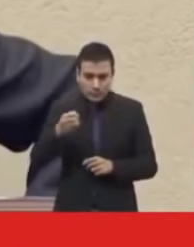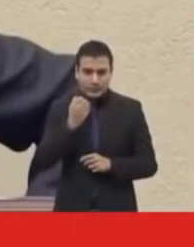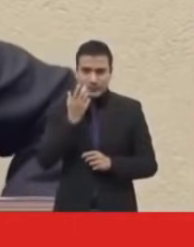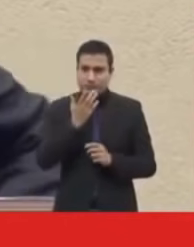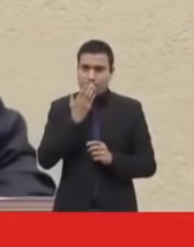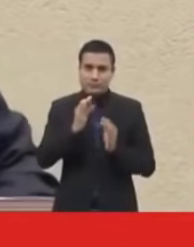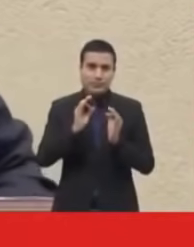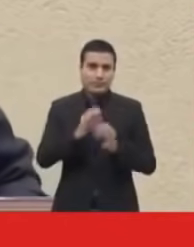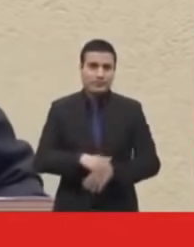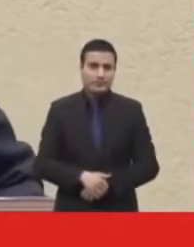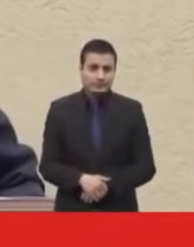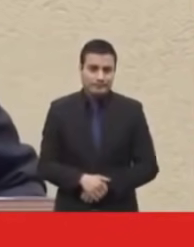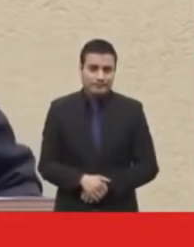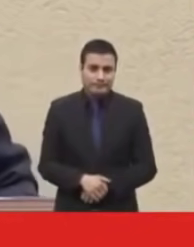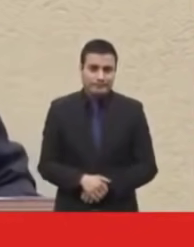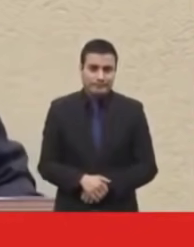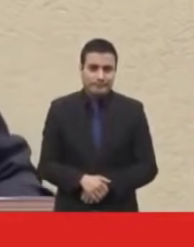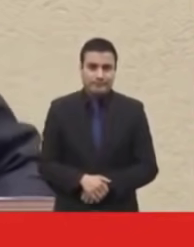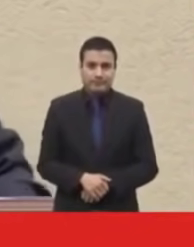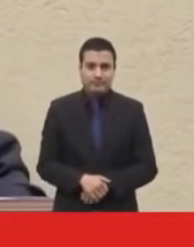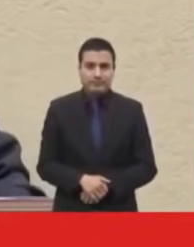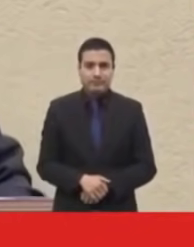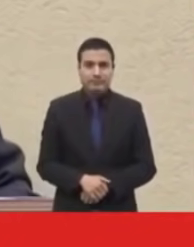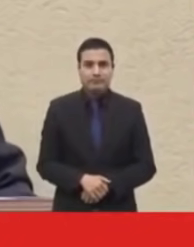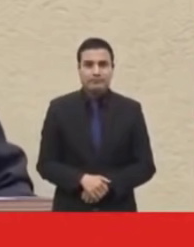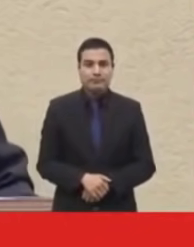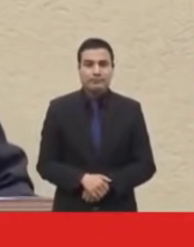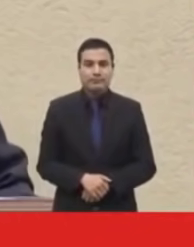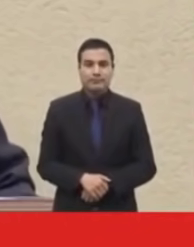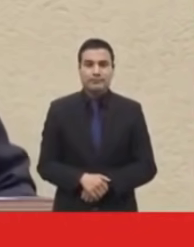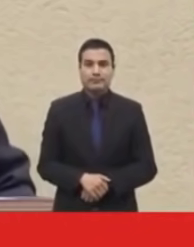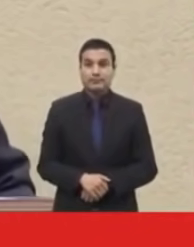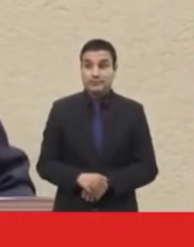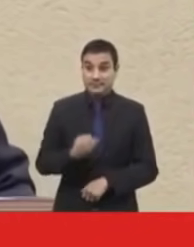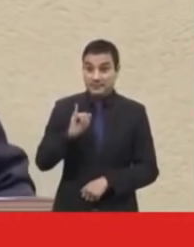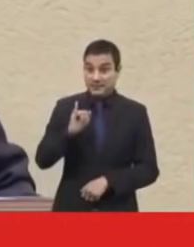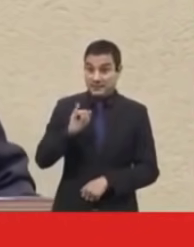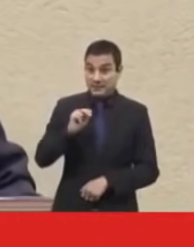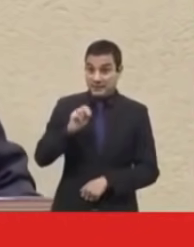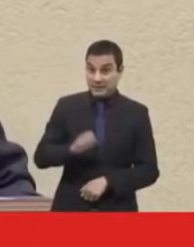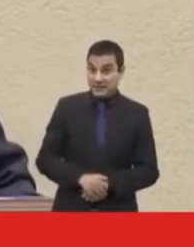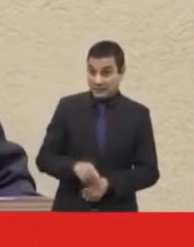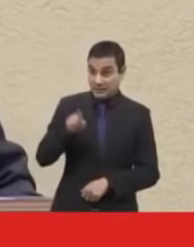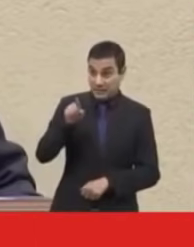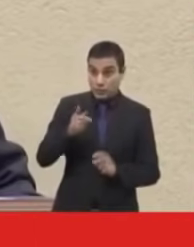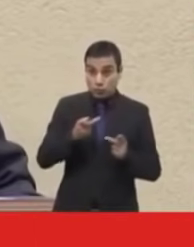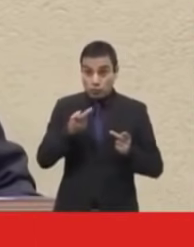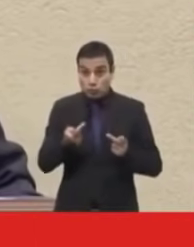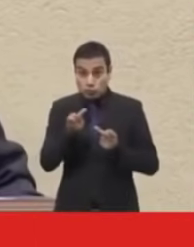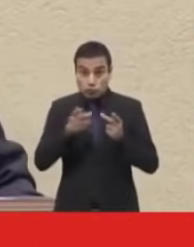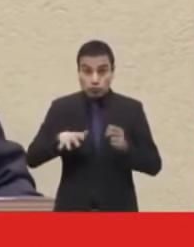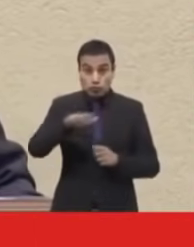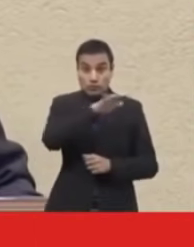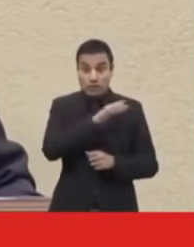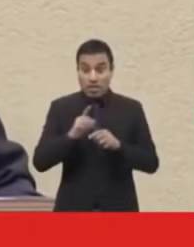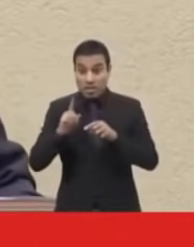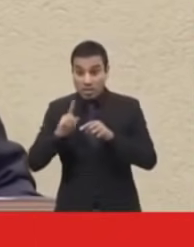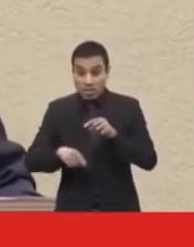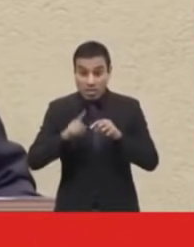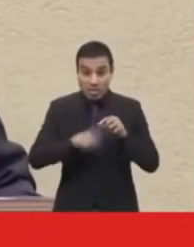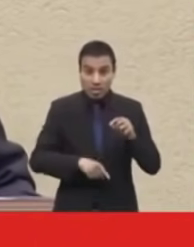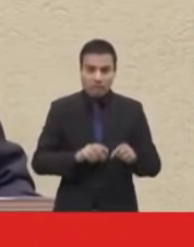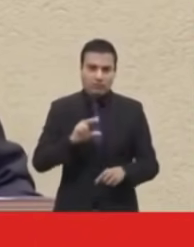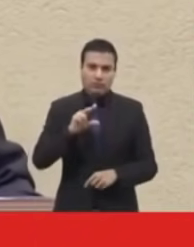éxitos nada más falso que line milite contra en las consultas contra la consulta es más